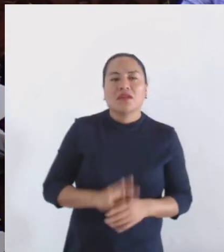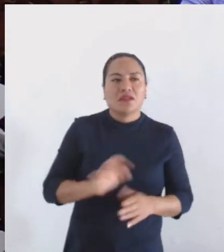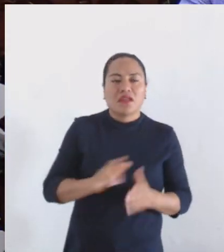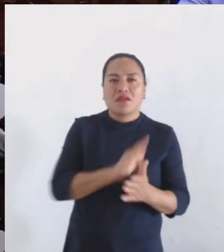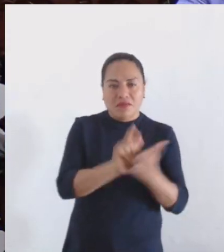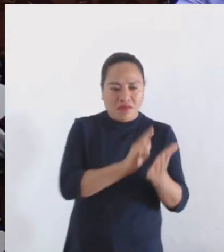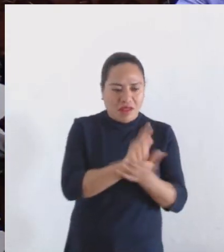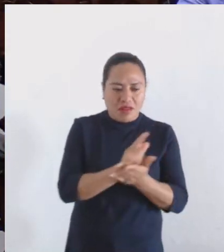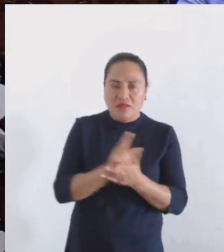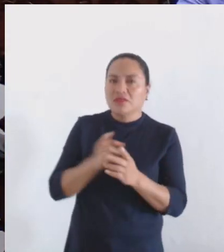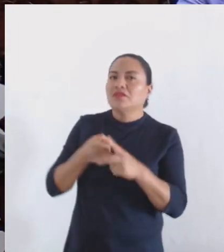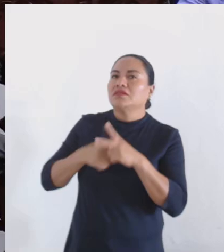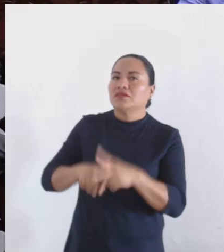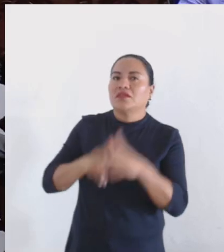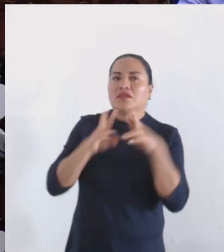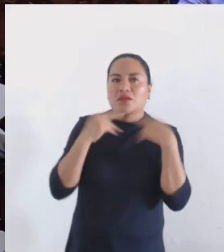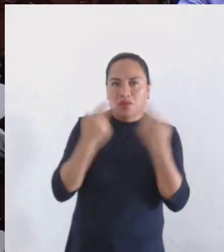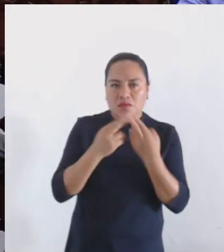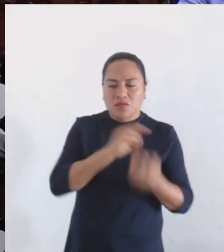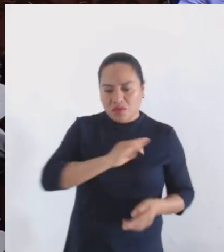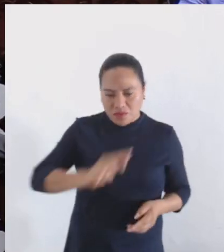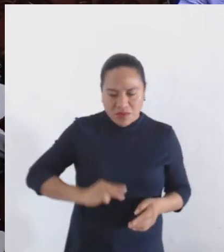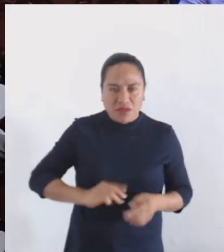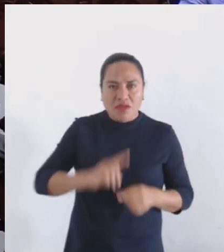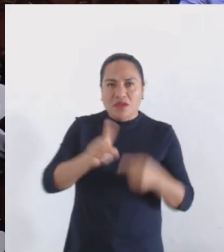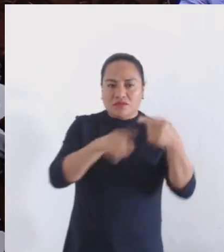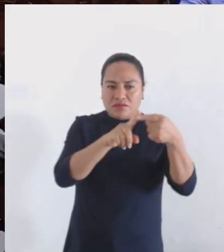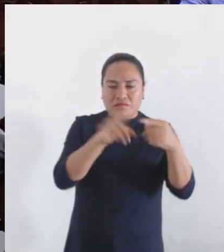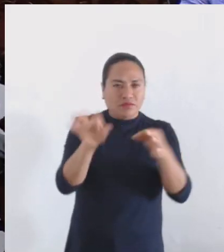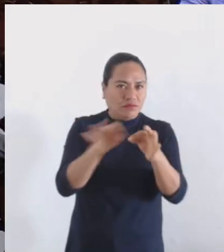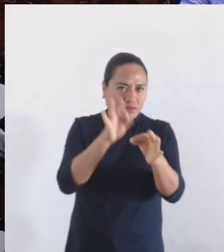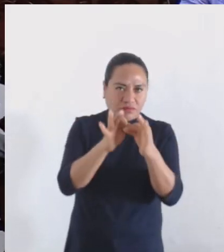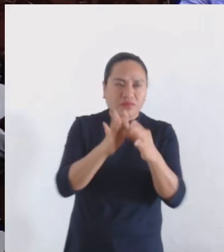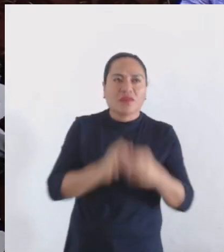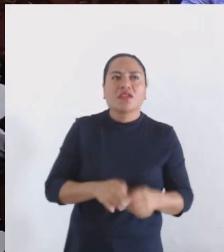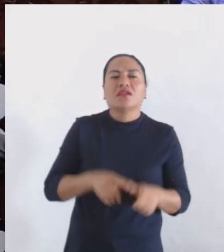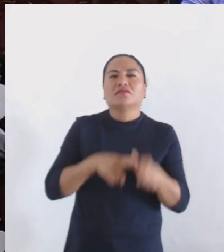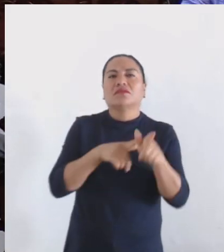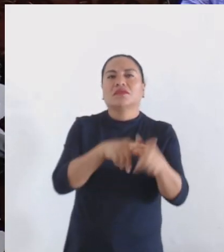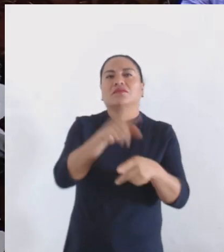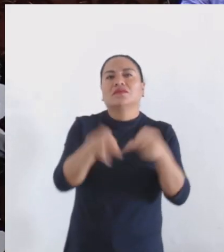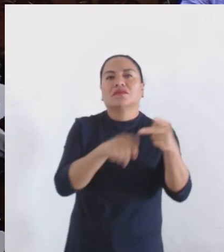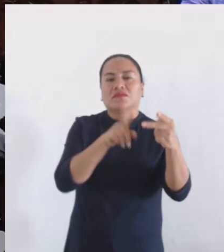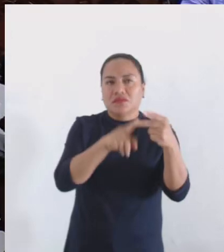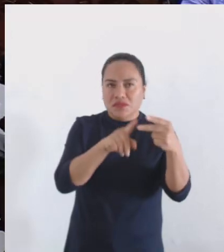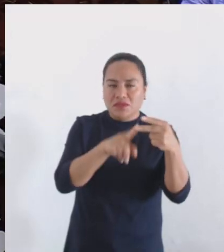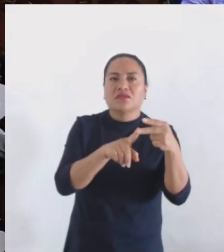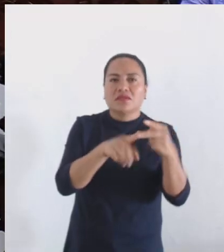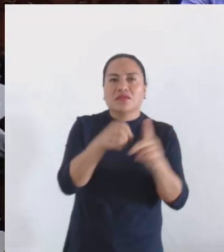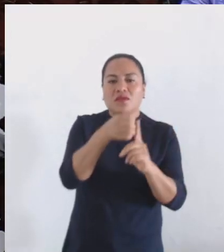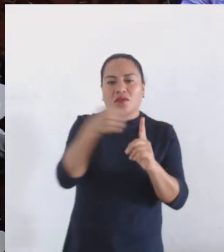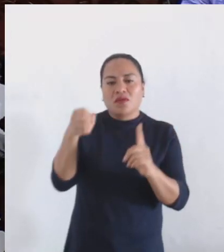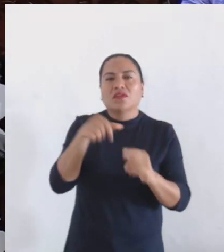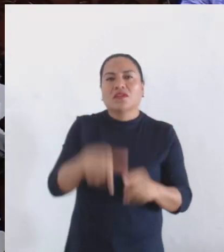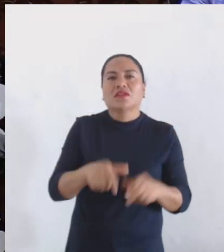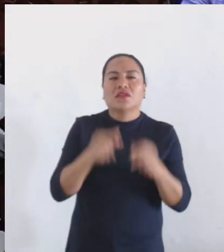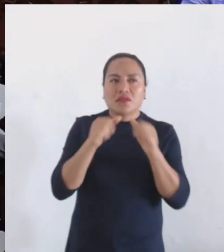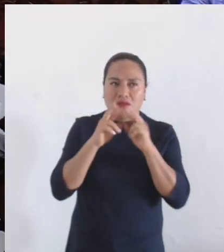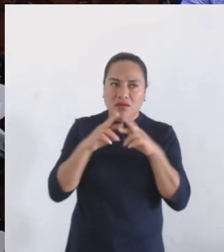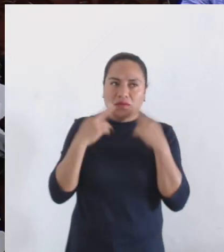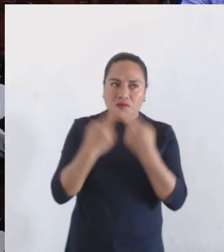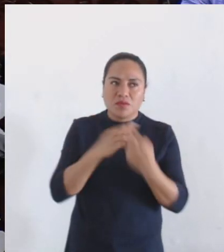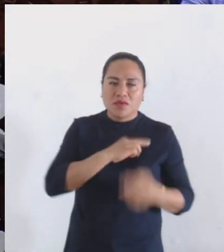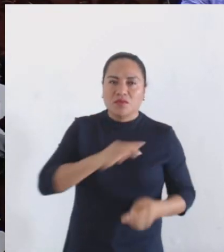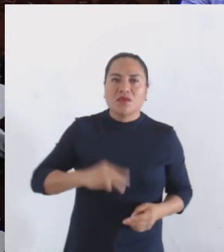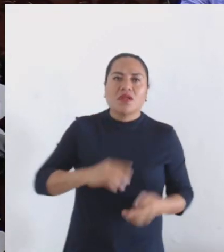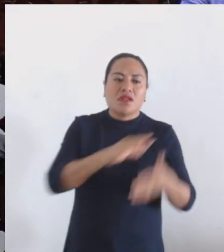legalmente instalada la sesión y una vez agotado el primer punto, se continúa con el punto segundo del orden del día, que se refiere